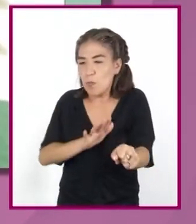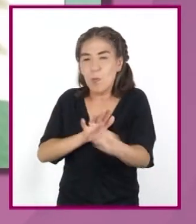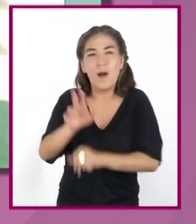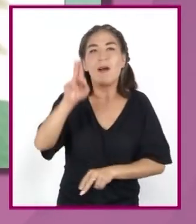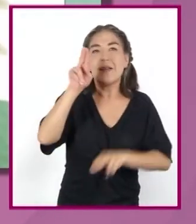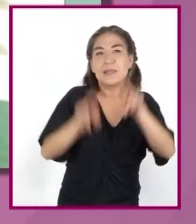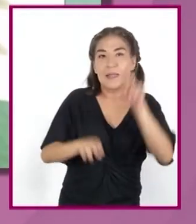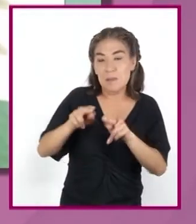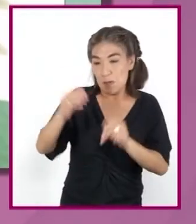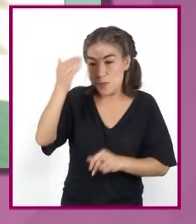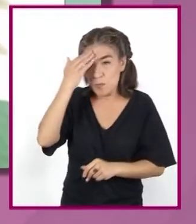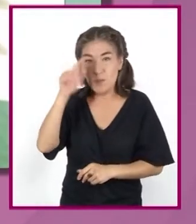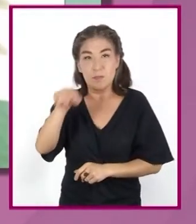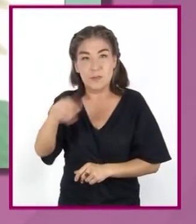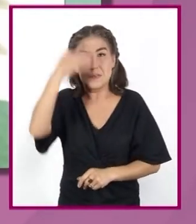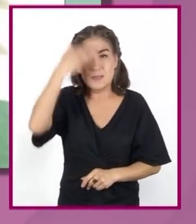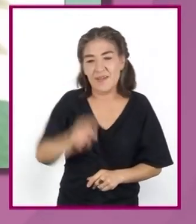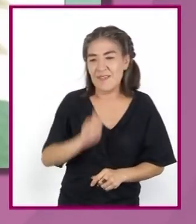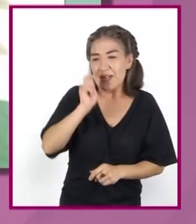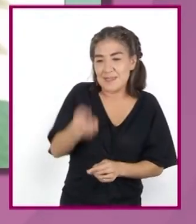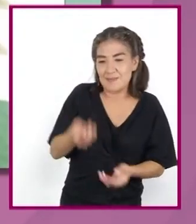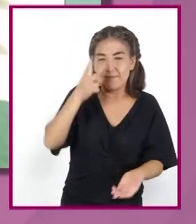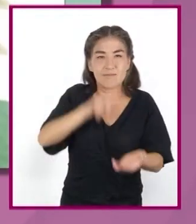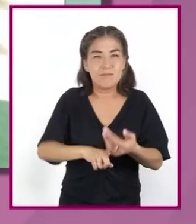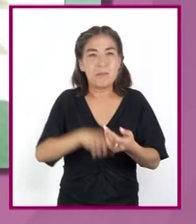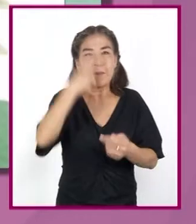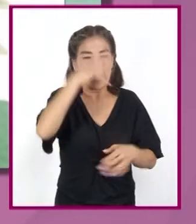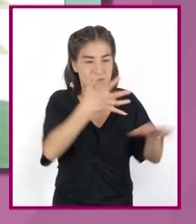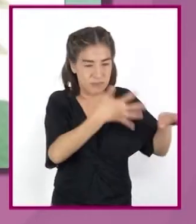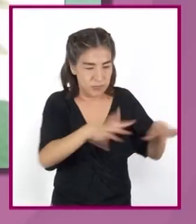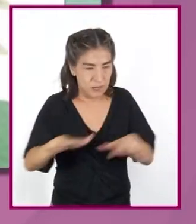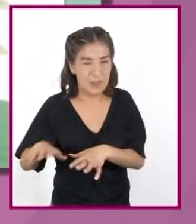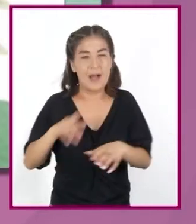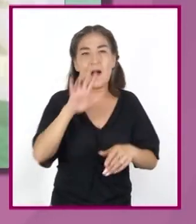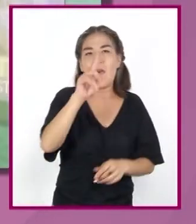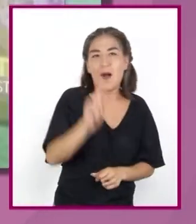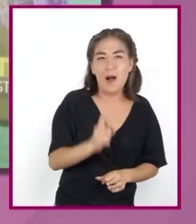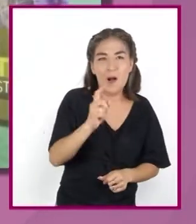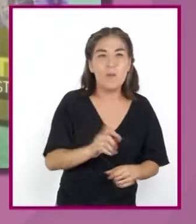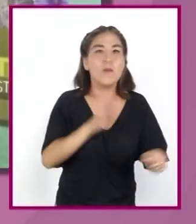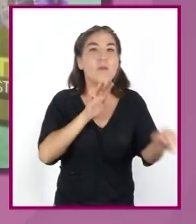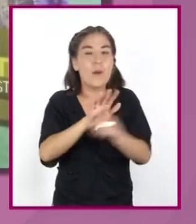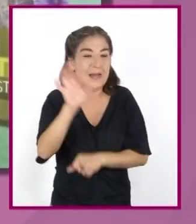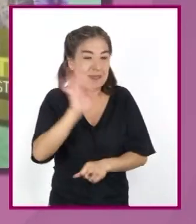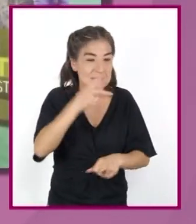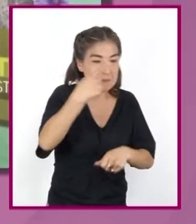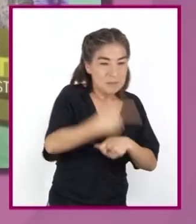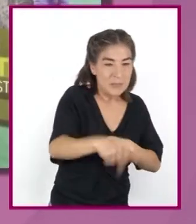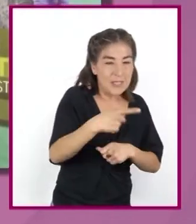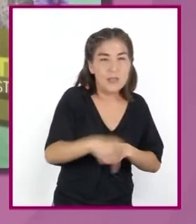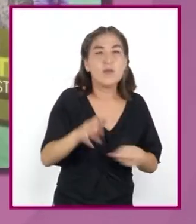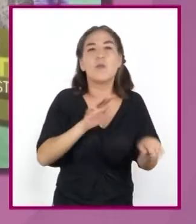de conocimiento de los recursos biológicos en el estado, cuáles son las amenazas